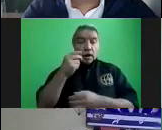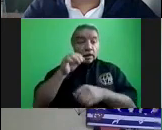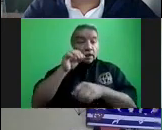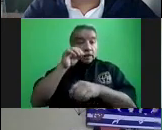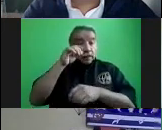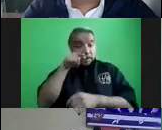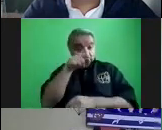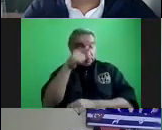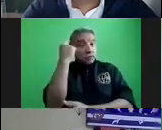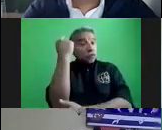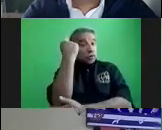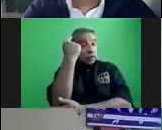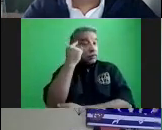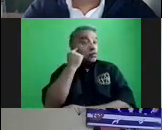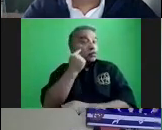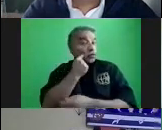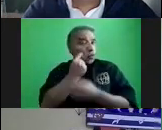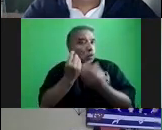Ahí, en esa imagen,